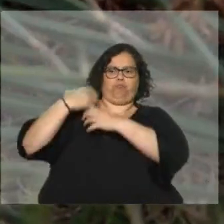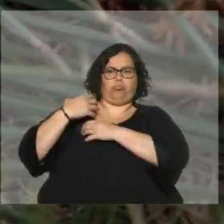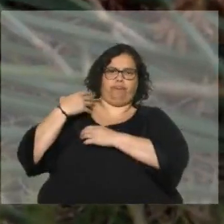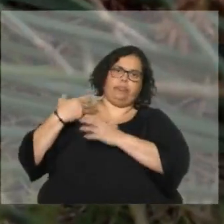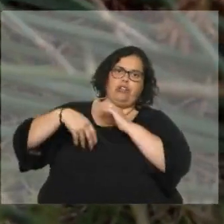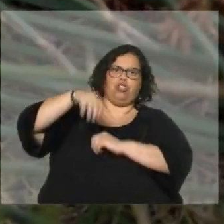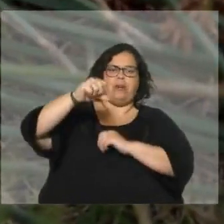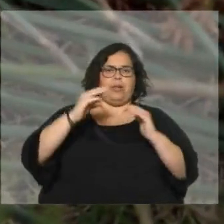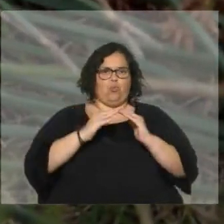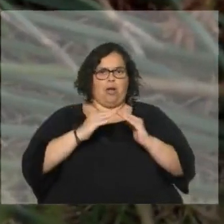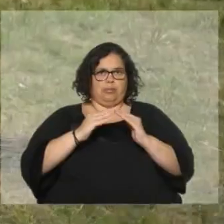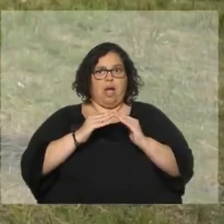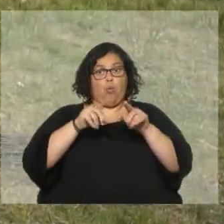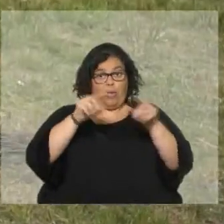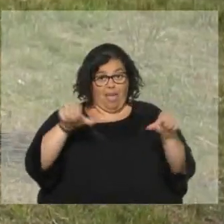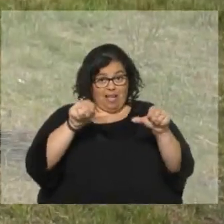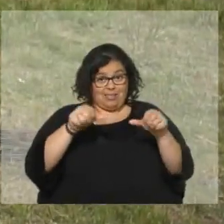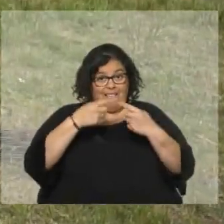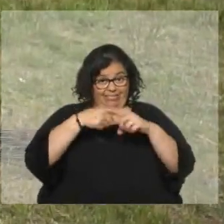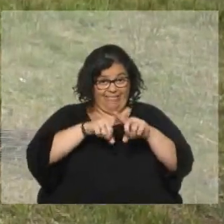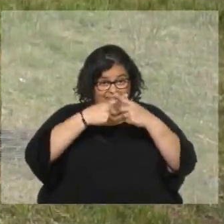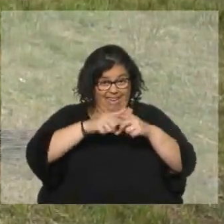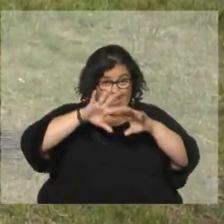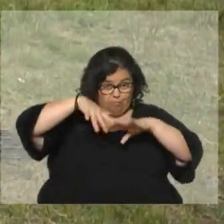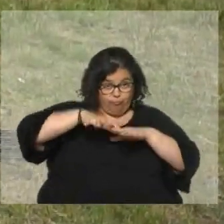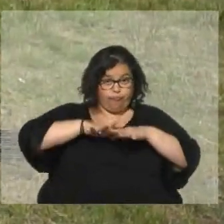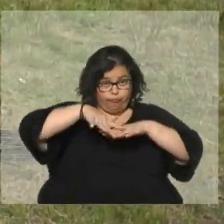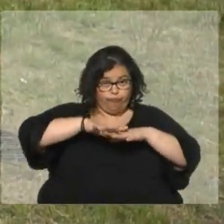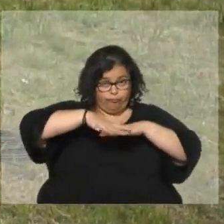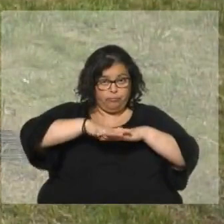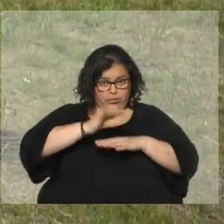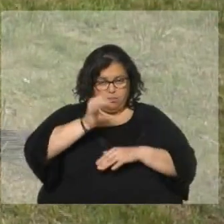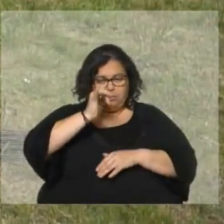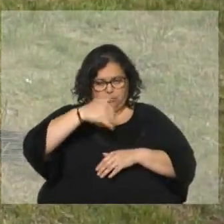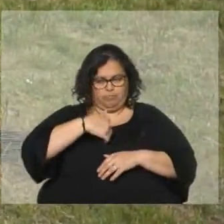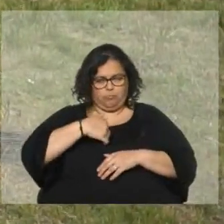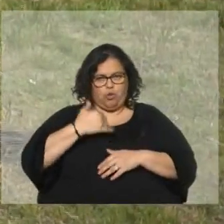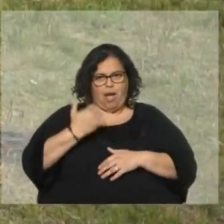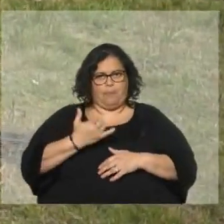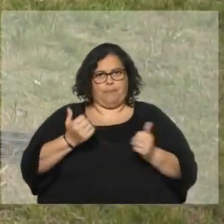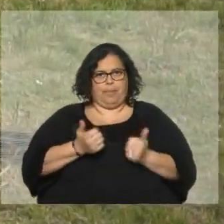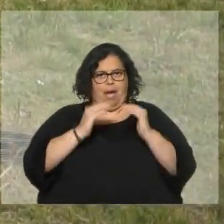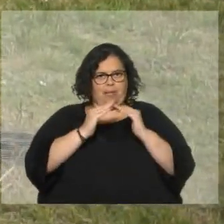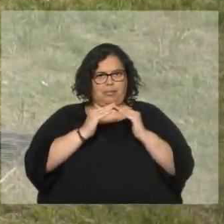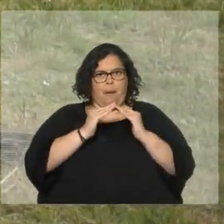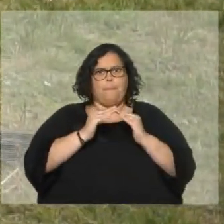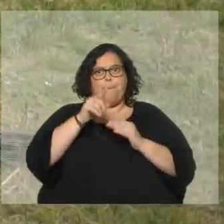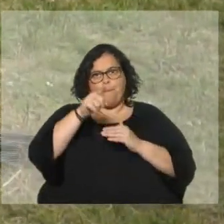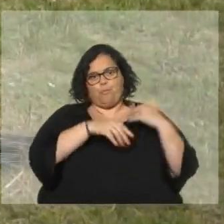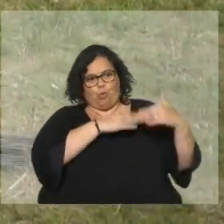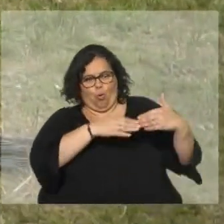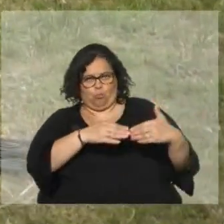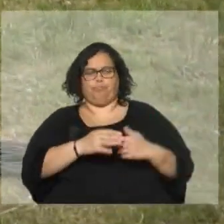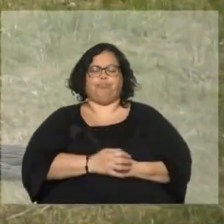¿Y ustedes también hacen tejido o no? Sí, nosotros tejemos. ¿También? Yo al menos tejo, ¿no? Sí. Tengo una máquina y eso y. Ahí está. Estás en toda la cadena. Ahí va,